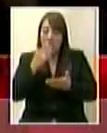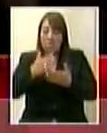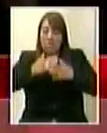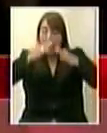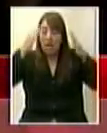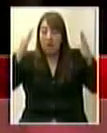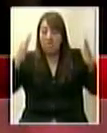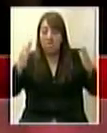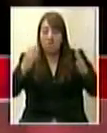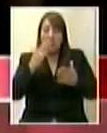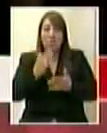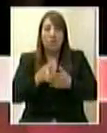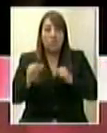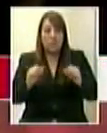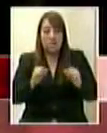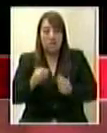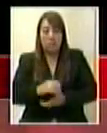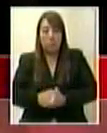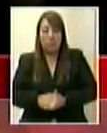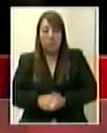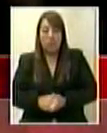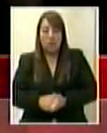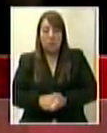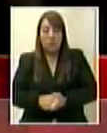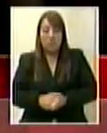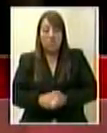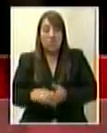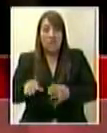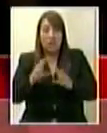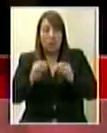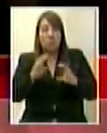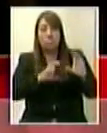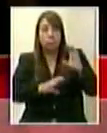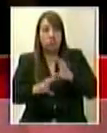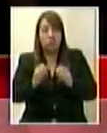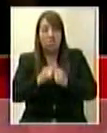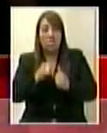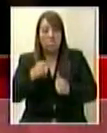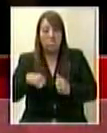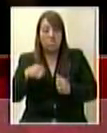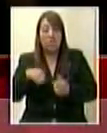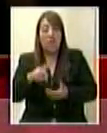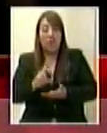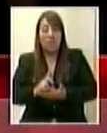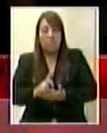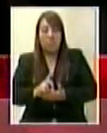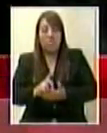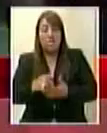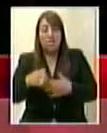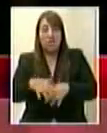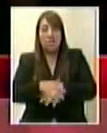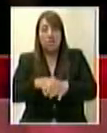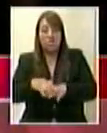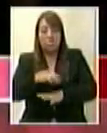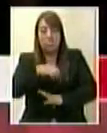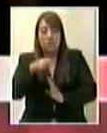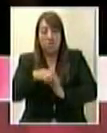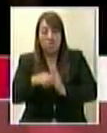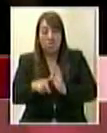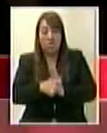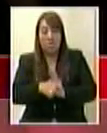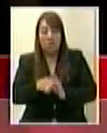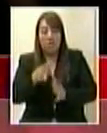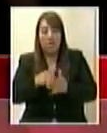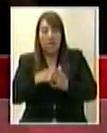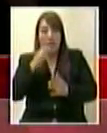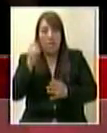altísimos riesgos en caso de un sismo. Se hicieron las coordinaciones con la Municipalidad de Lima, se elaboró un proyecto de ley